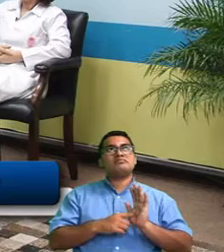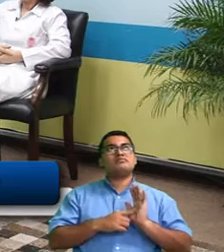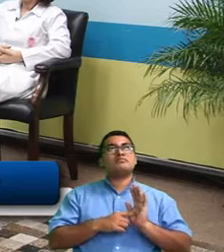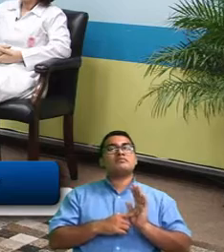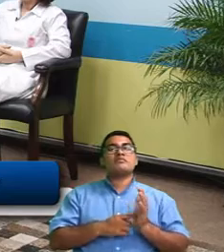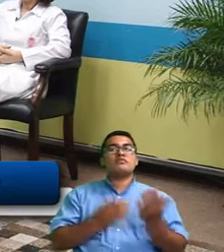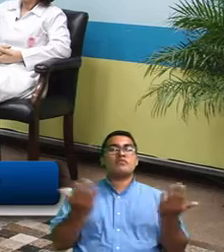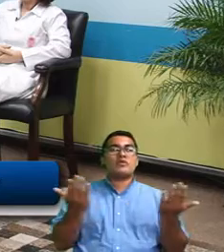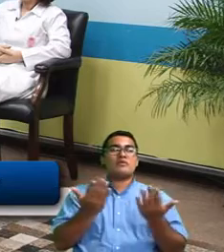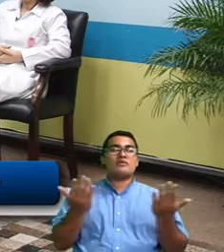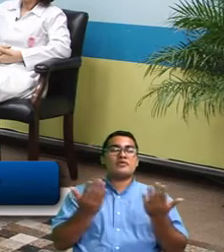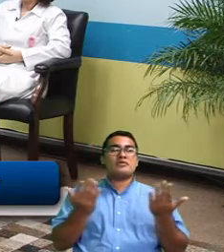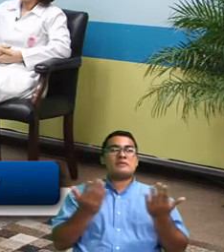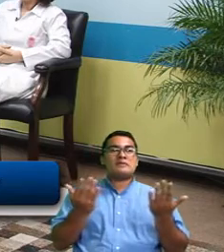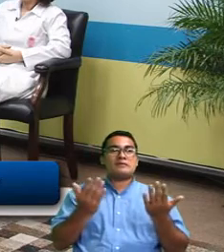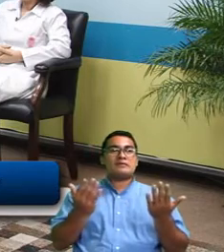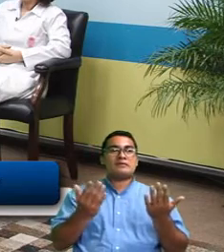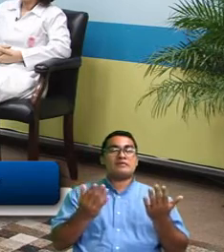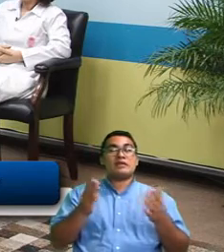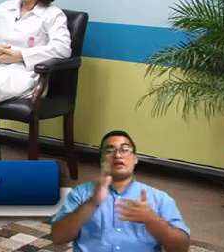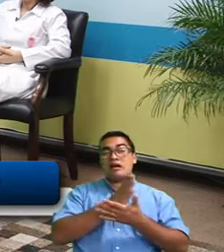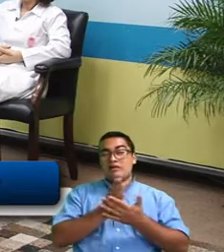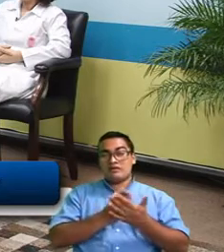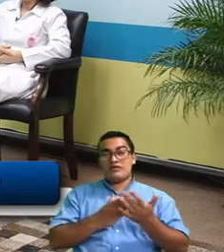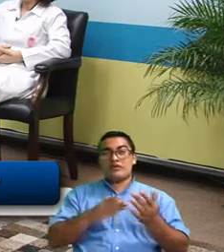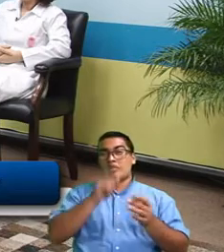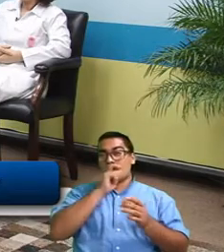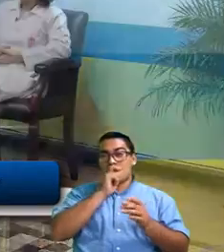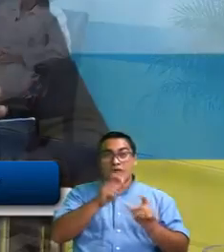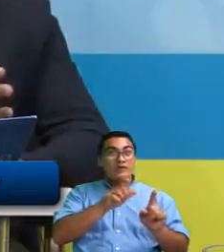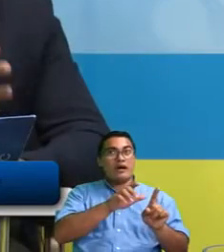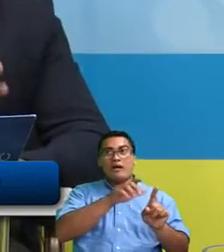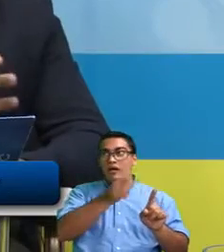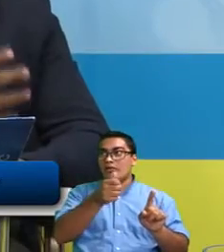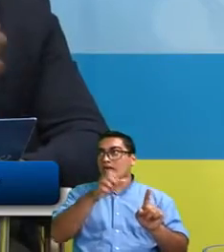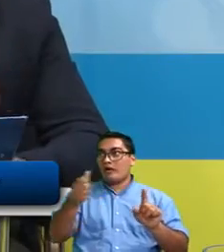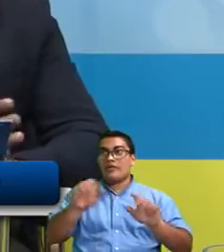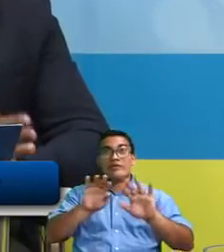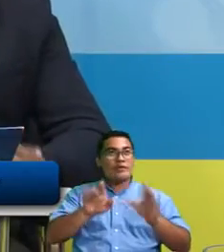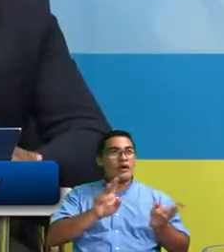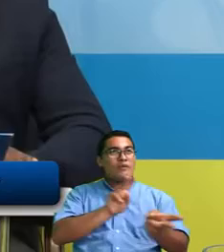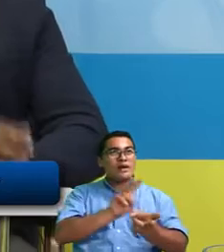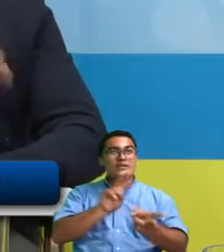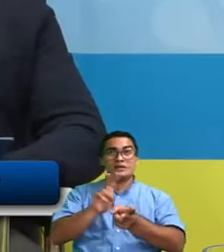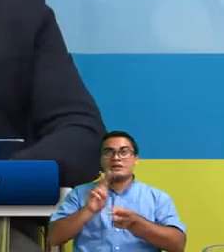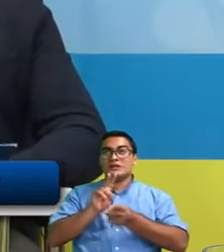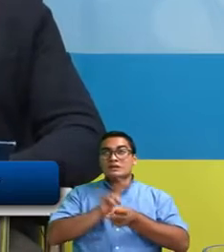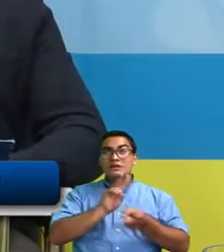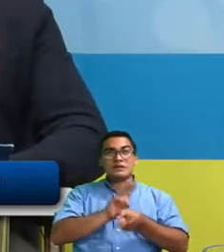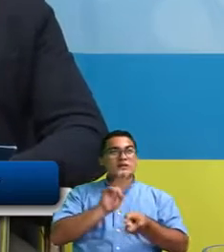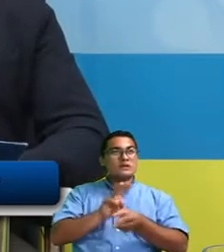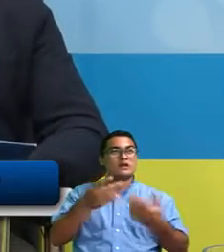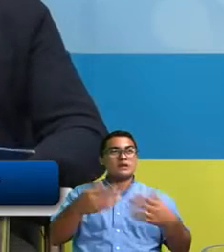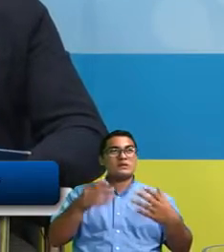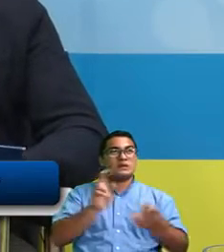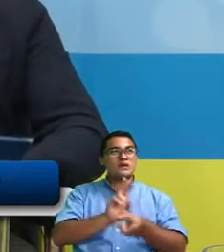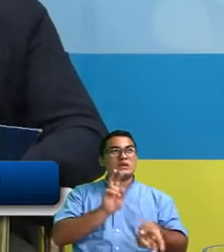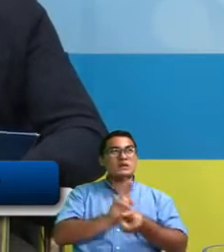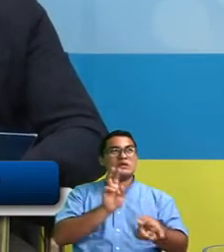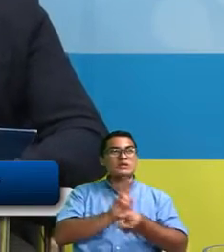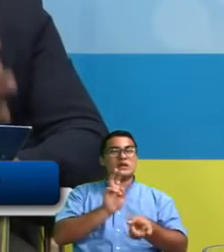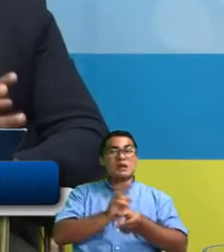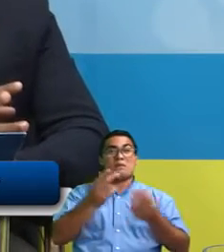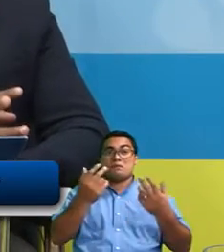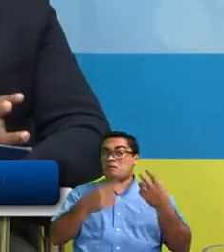eso de ser promiscuo, es una manera de los factores de riesgo. Cuando hablamos de la promiscuidad nos